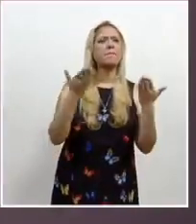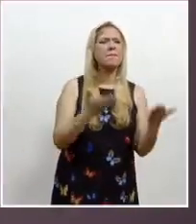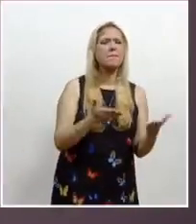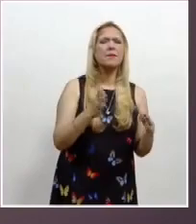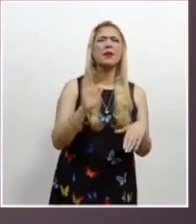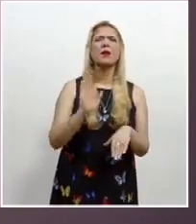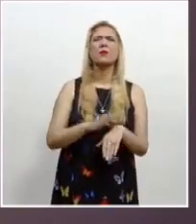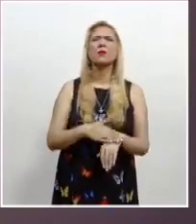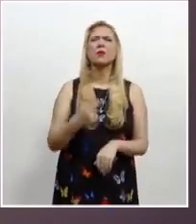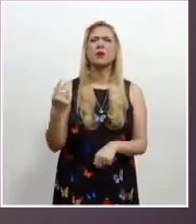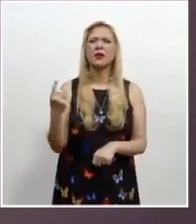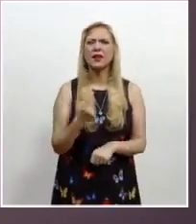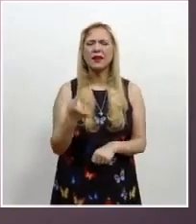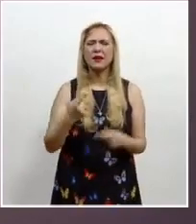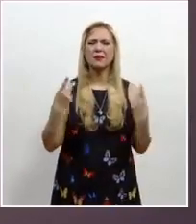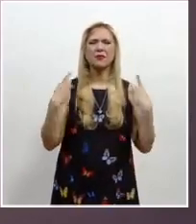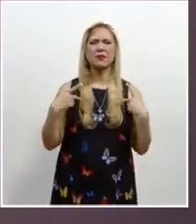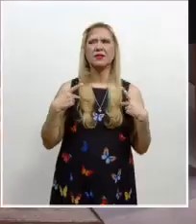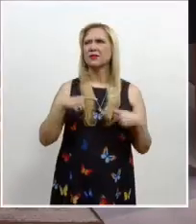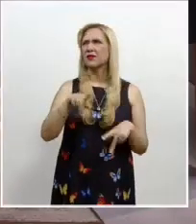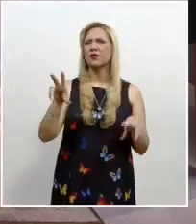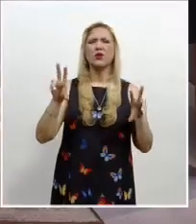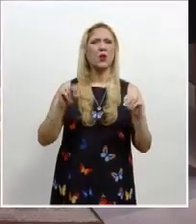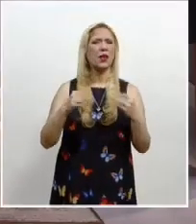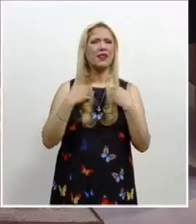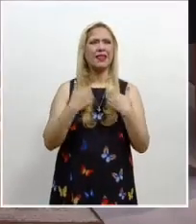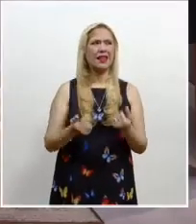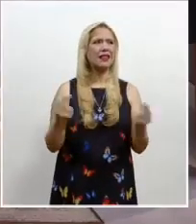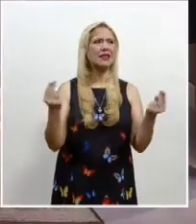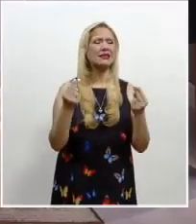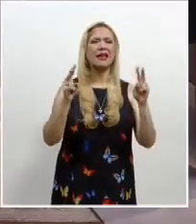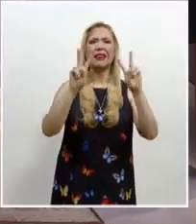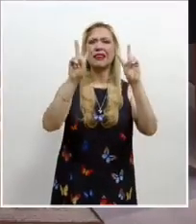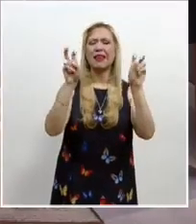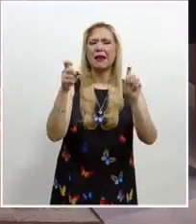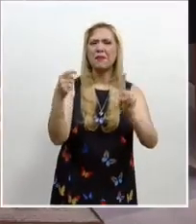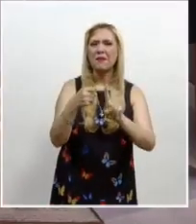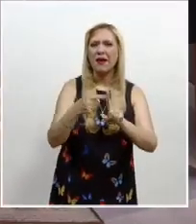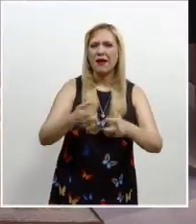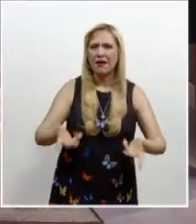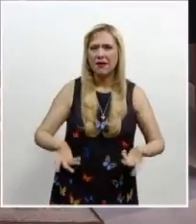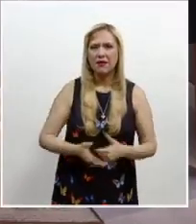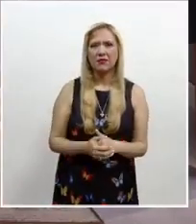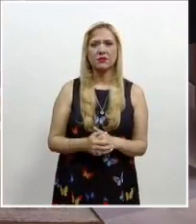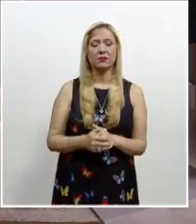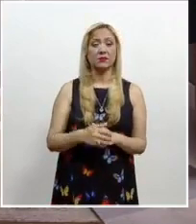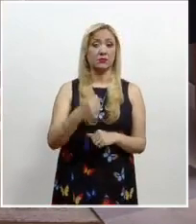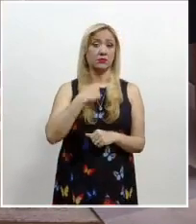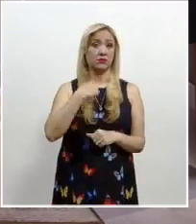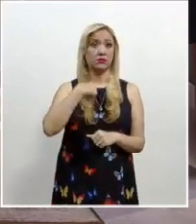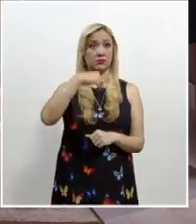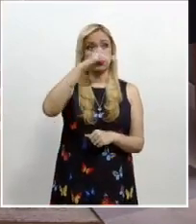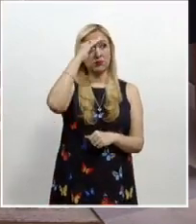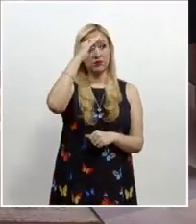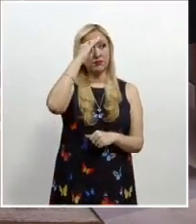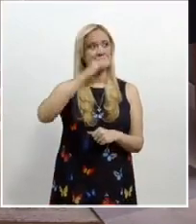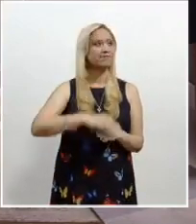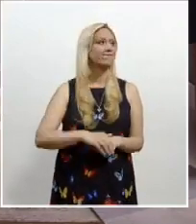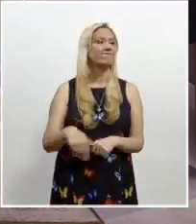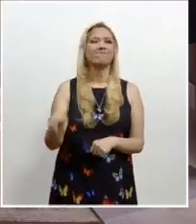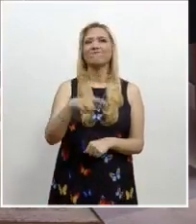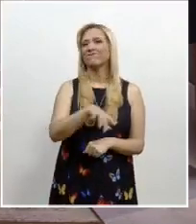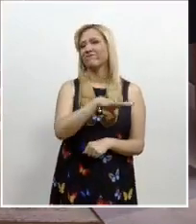¿por qué la gente no está entendiendo que es necesario tener este sistema nacional? Bueno, yo parto mucho que no lo queremos